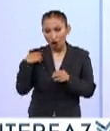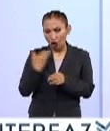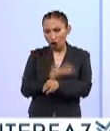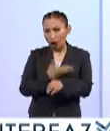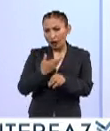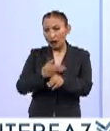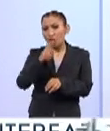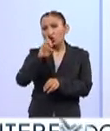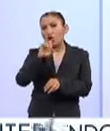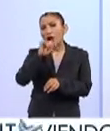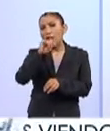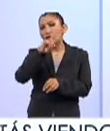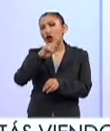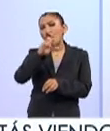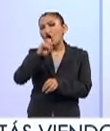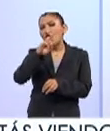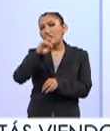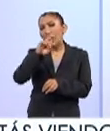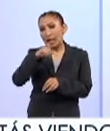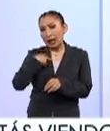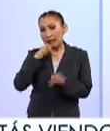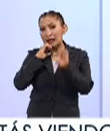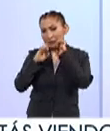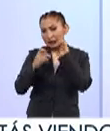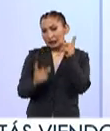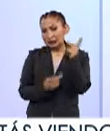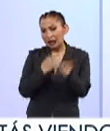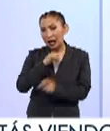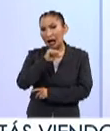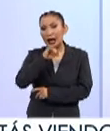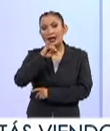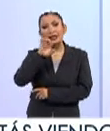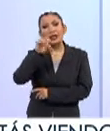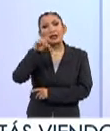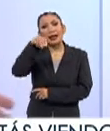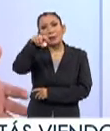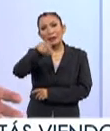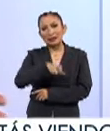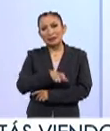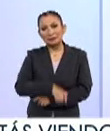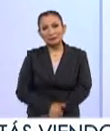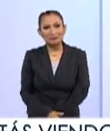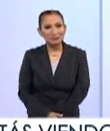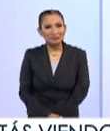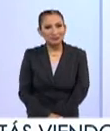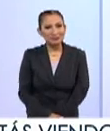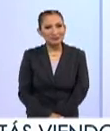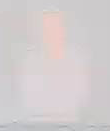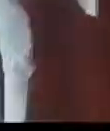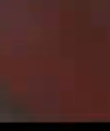programa, Rolando Cordera, concedió una entrevista exclusiva a la Agencia Informativa de Educación de México.